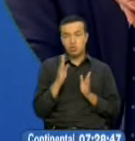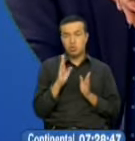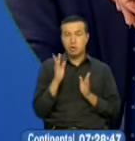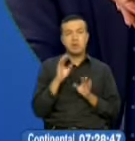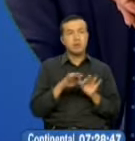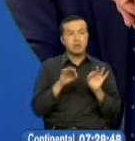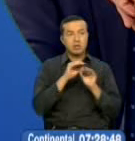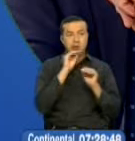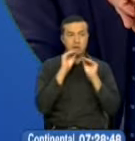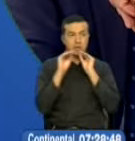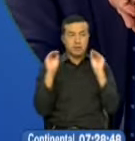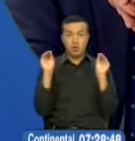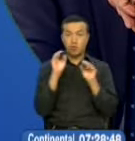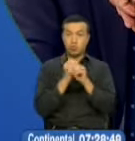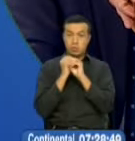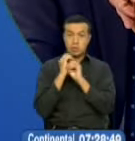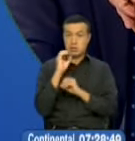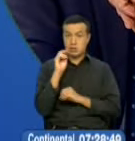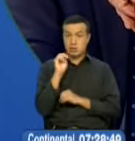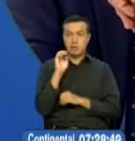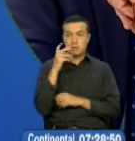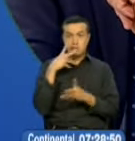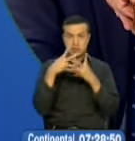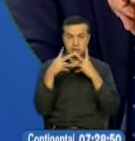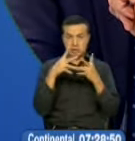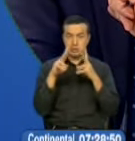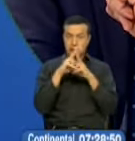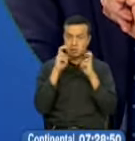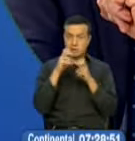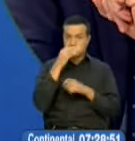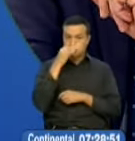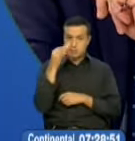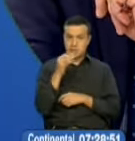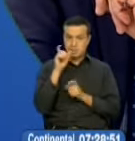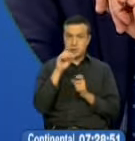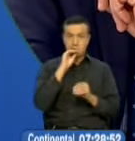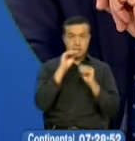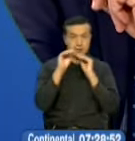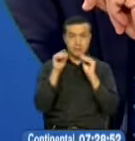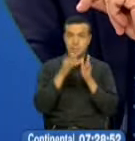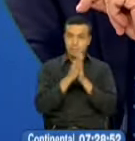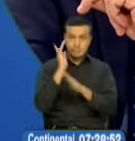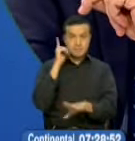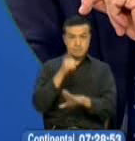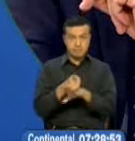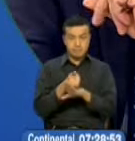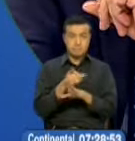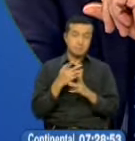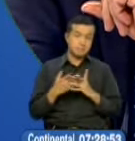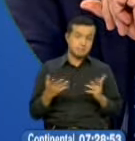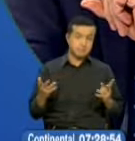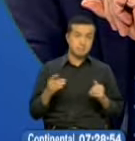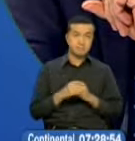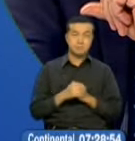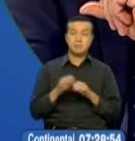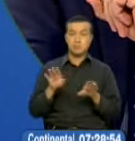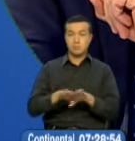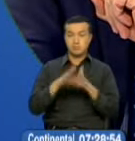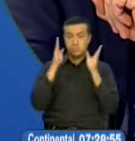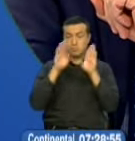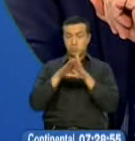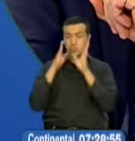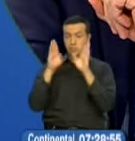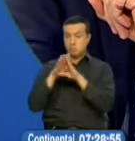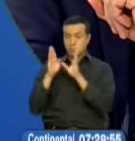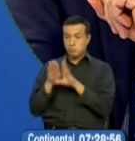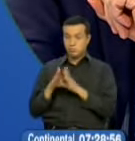que es importante aclarar. Yo creo que por un tema de transparencia y por un tema de legitimidad y porque la ciudadanía así lo ha exigido, van a abrirse las